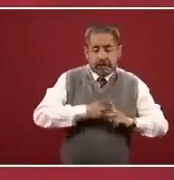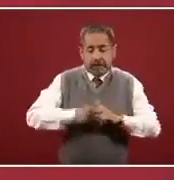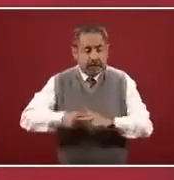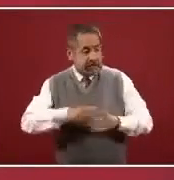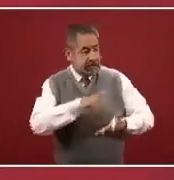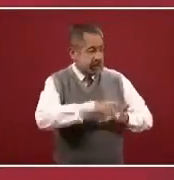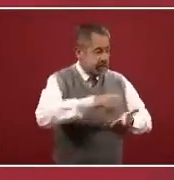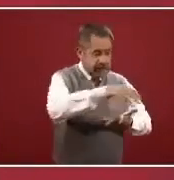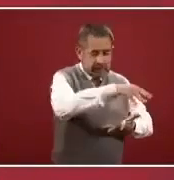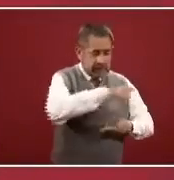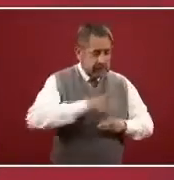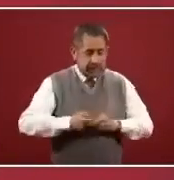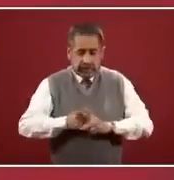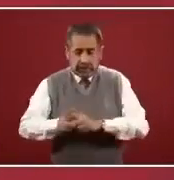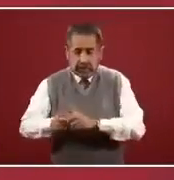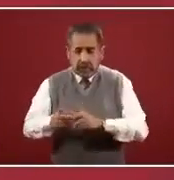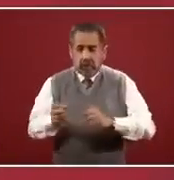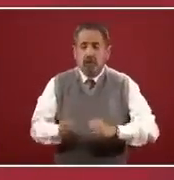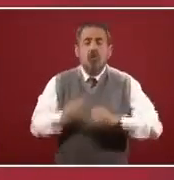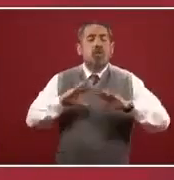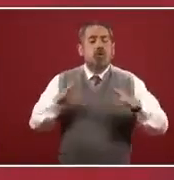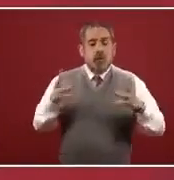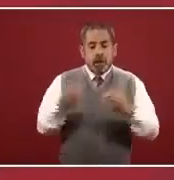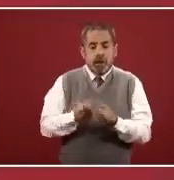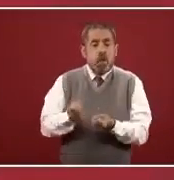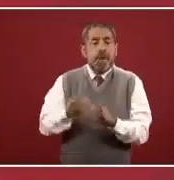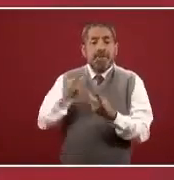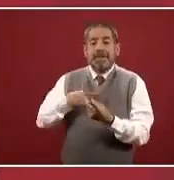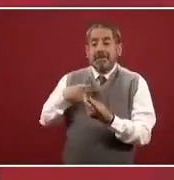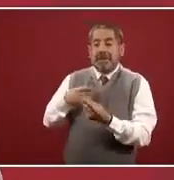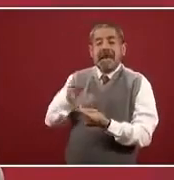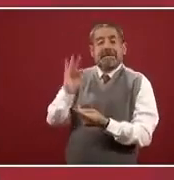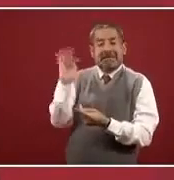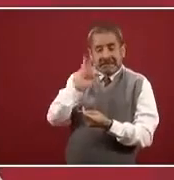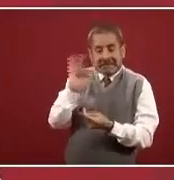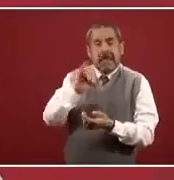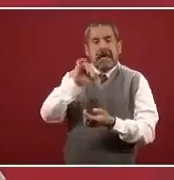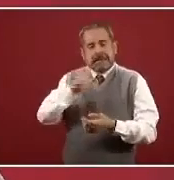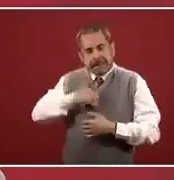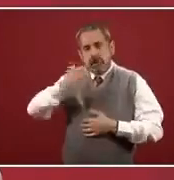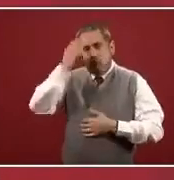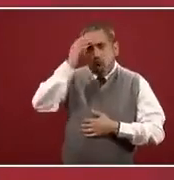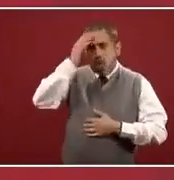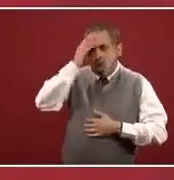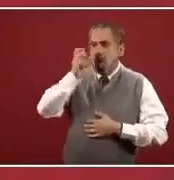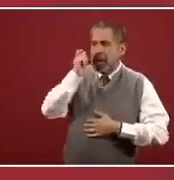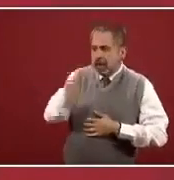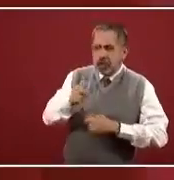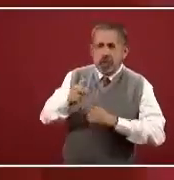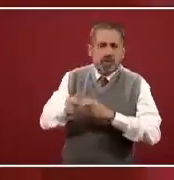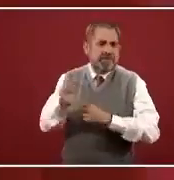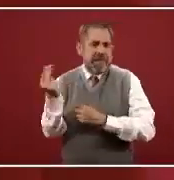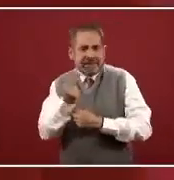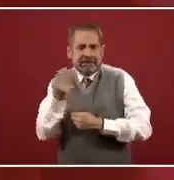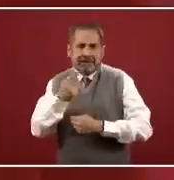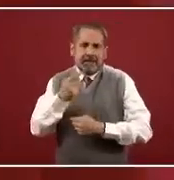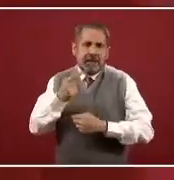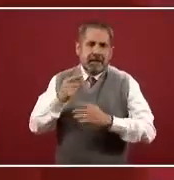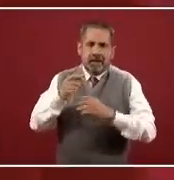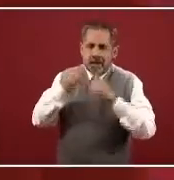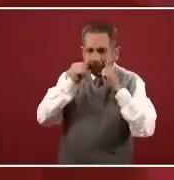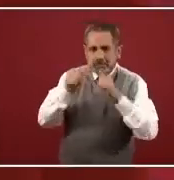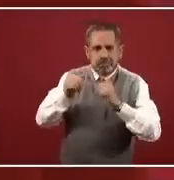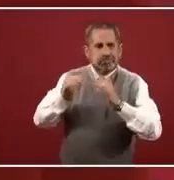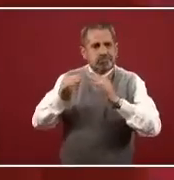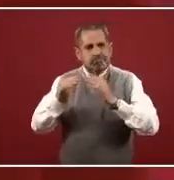atención médica está basado en ese número de personas que sí se estima vayan a demandar atención médica, que vayan a acudir a